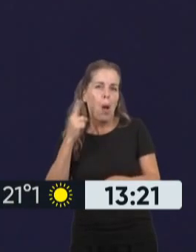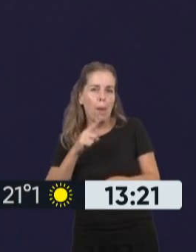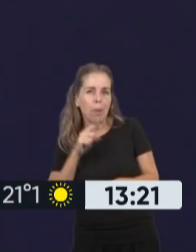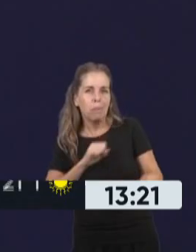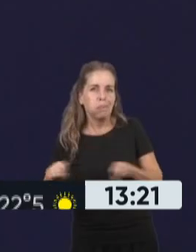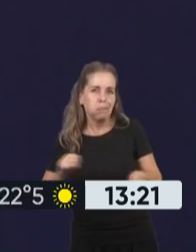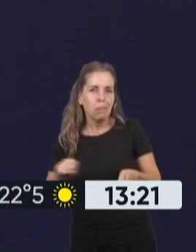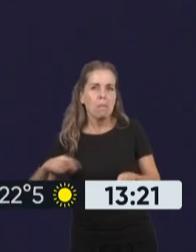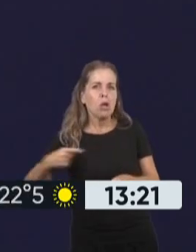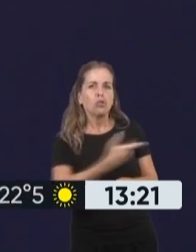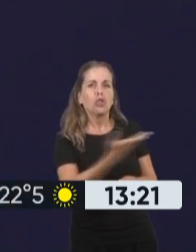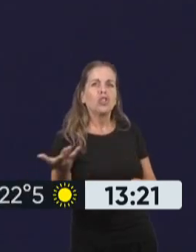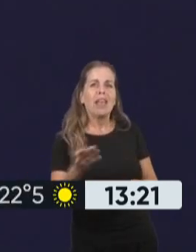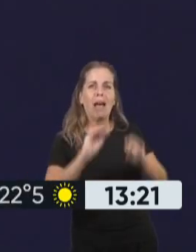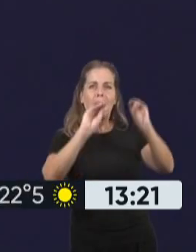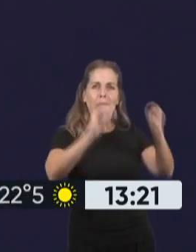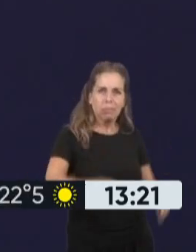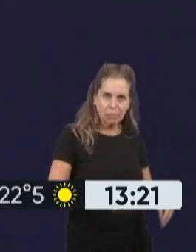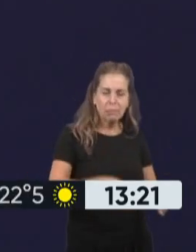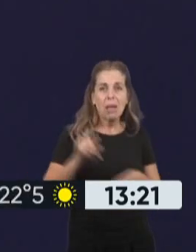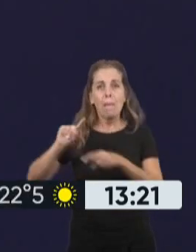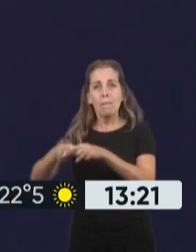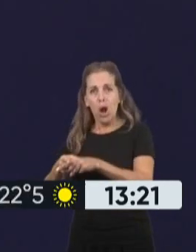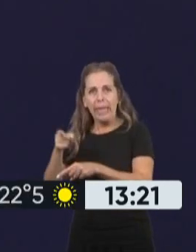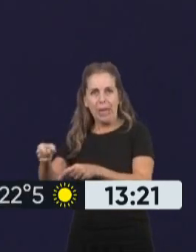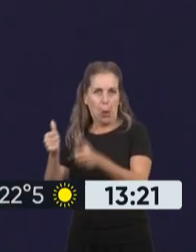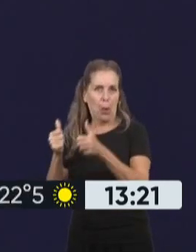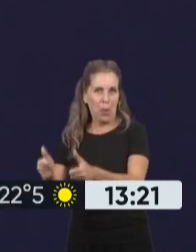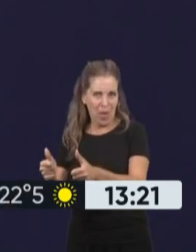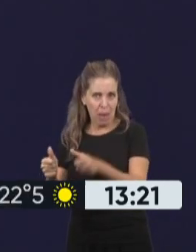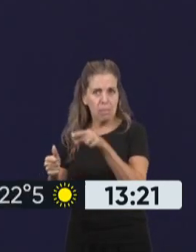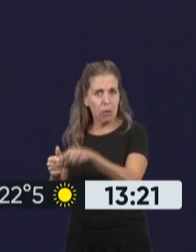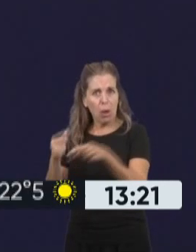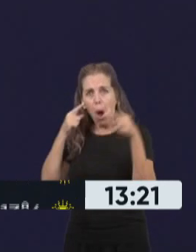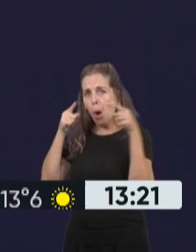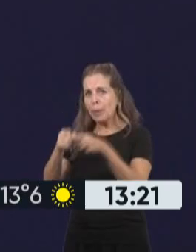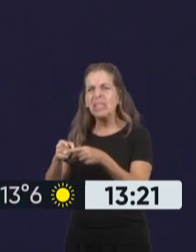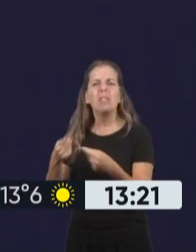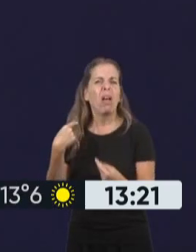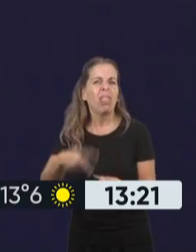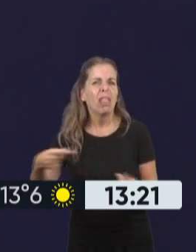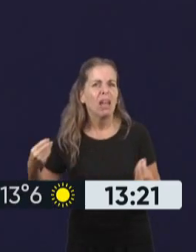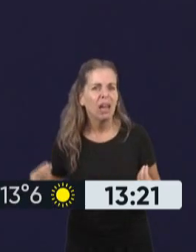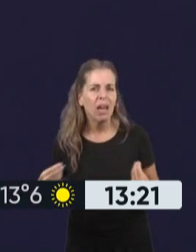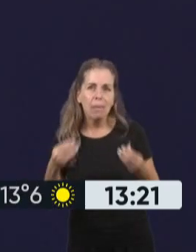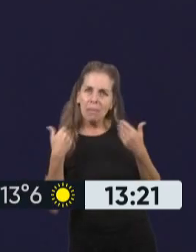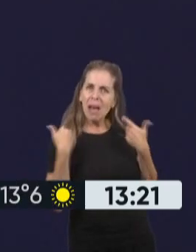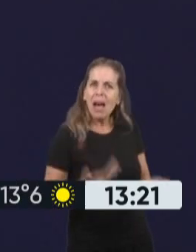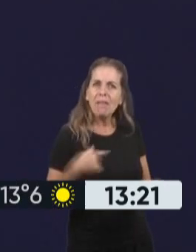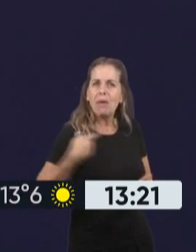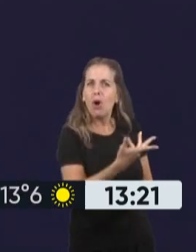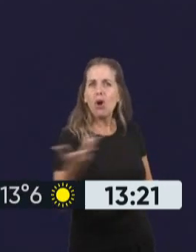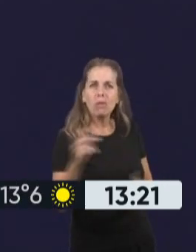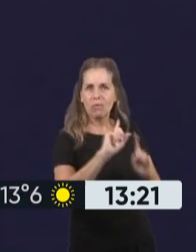para que a ellos les vaya bien, porque sus aspiraciones no estaban puestas en un proyecto de nación, sino en dilapidar los recursos para financiar